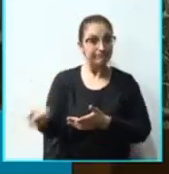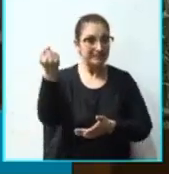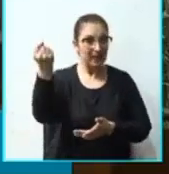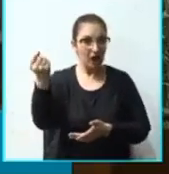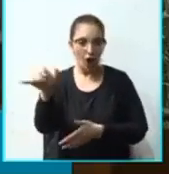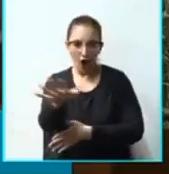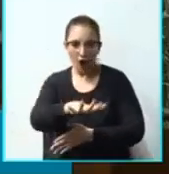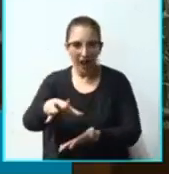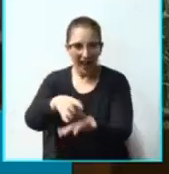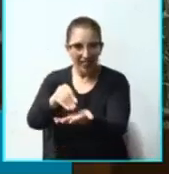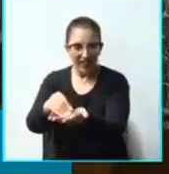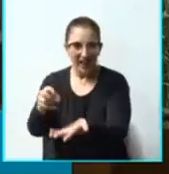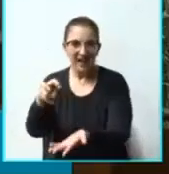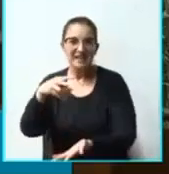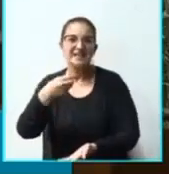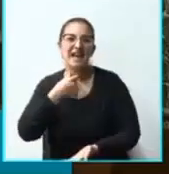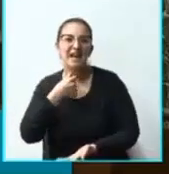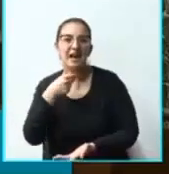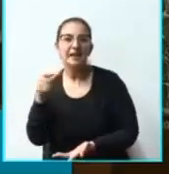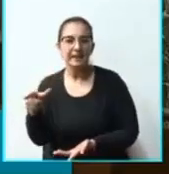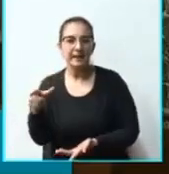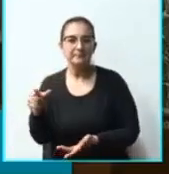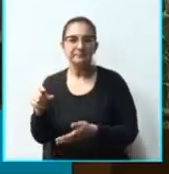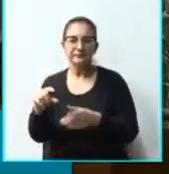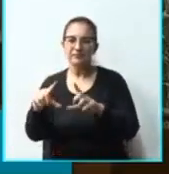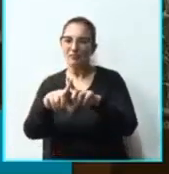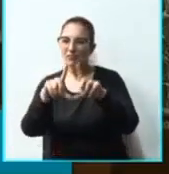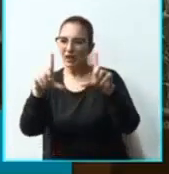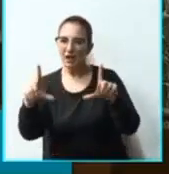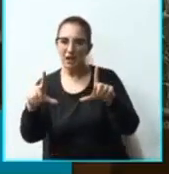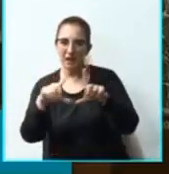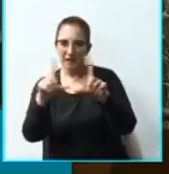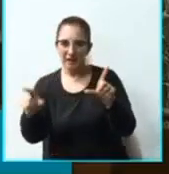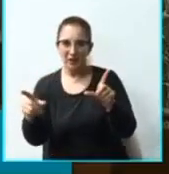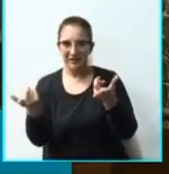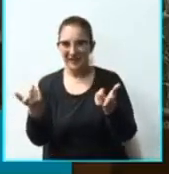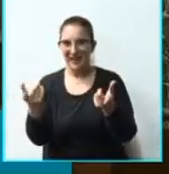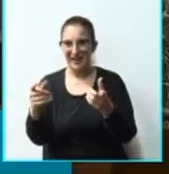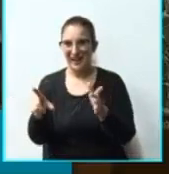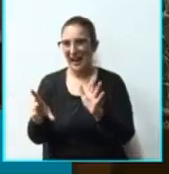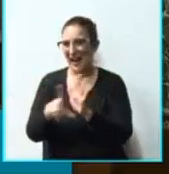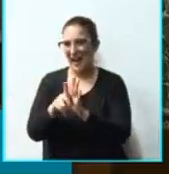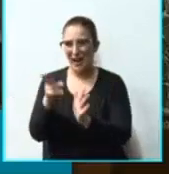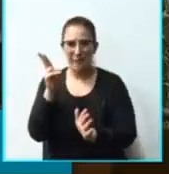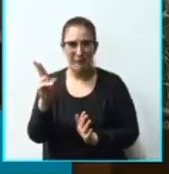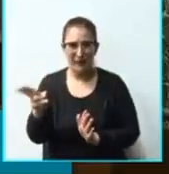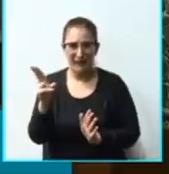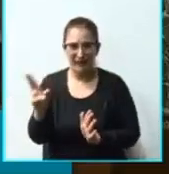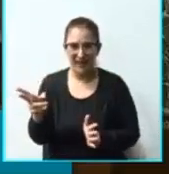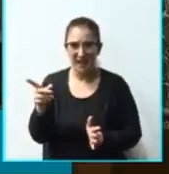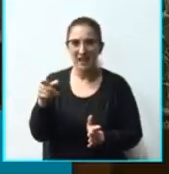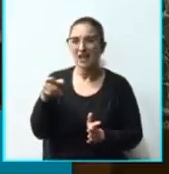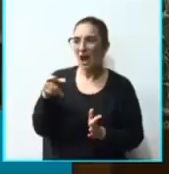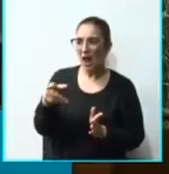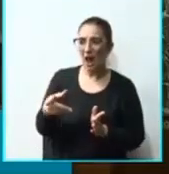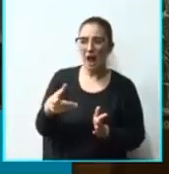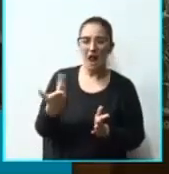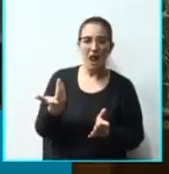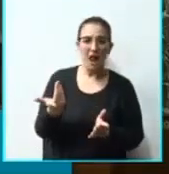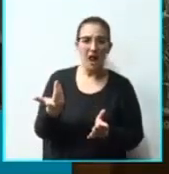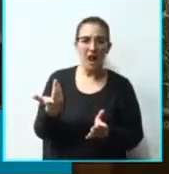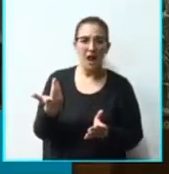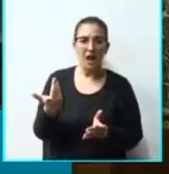Guernica, y en ese título de propiedad, fíjense la ilegalidad de origen que tiene eso, se basó